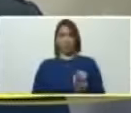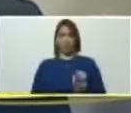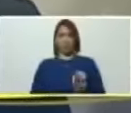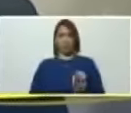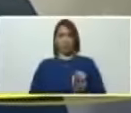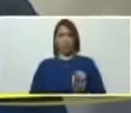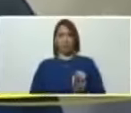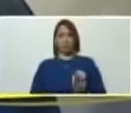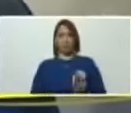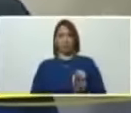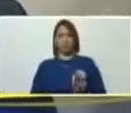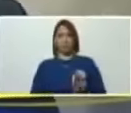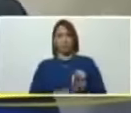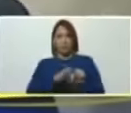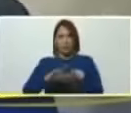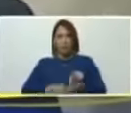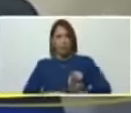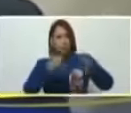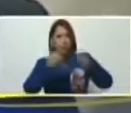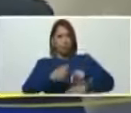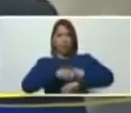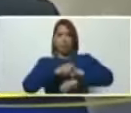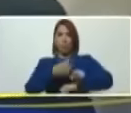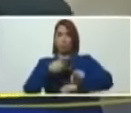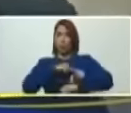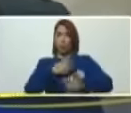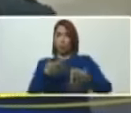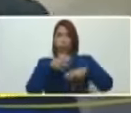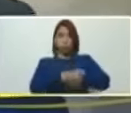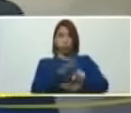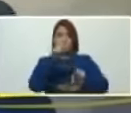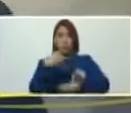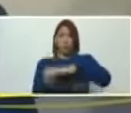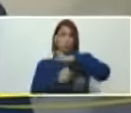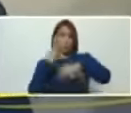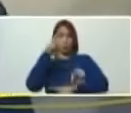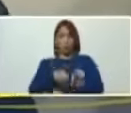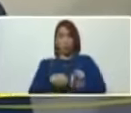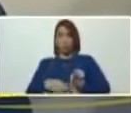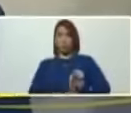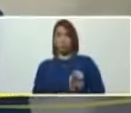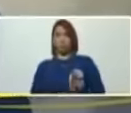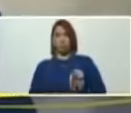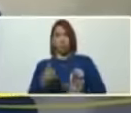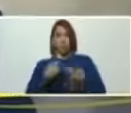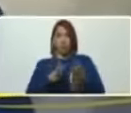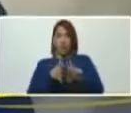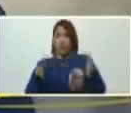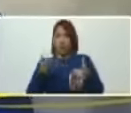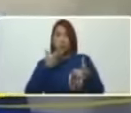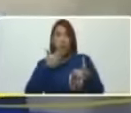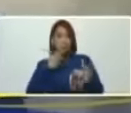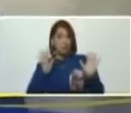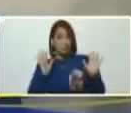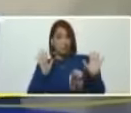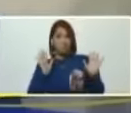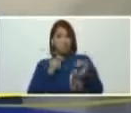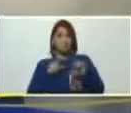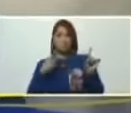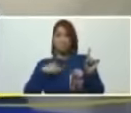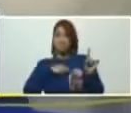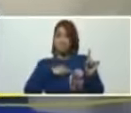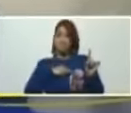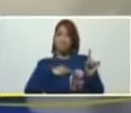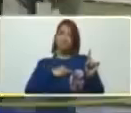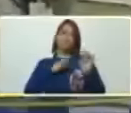real y lo que no podemos, pues lo articulamos con las instituciones, si son cosas grandes. Pero nosotros